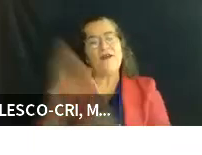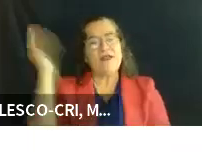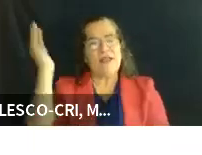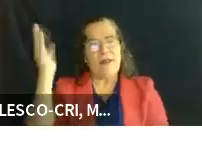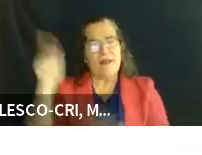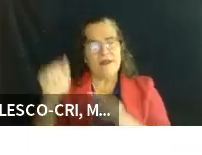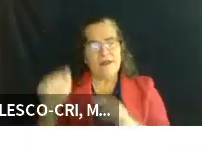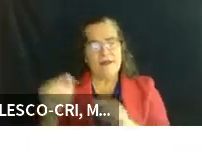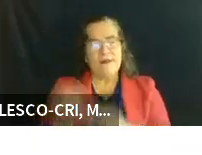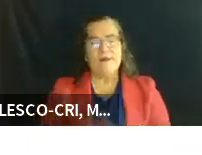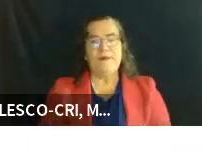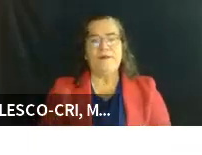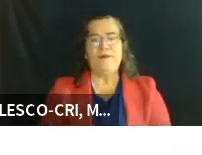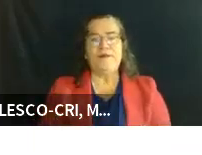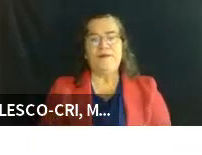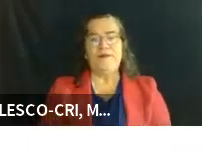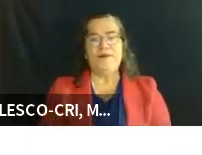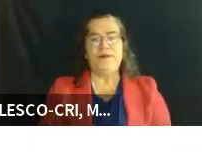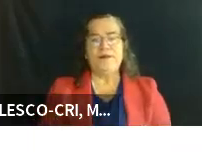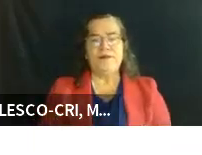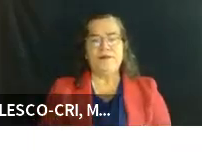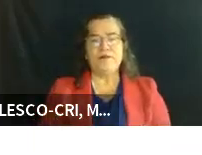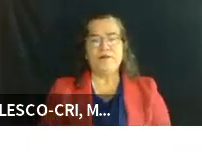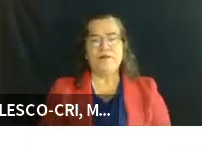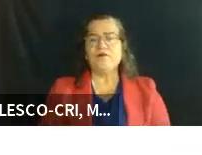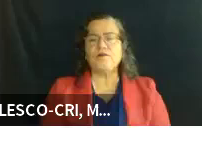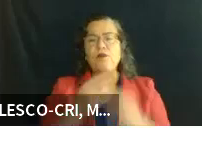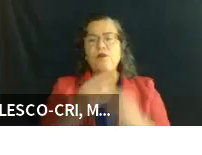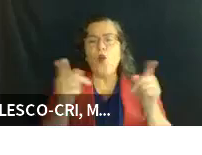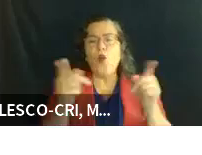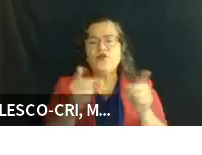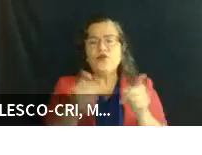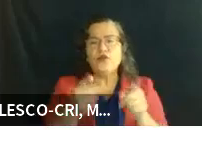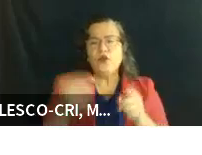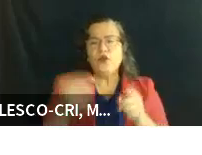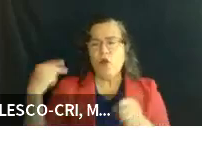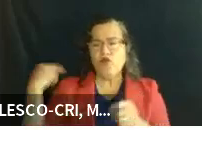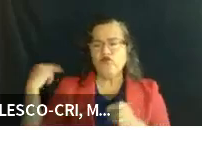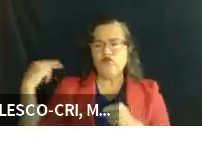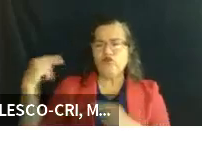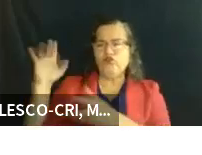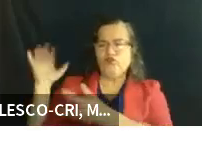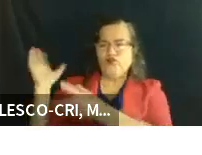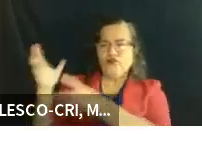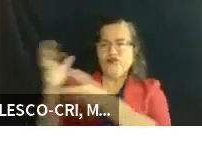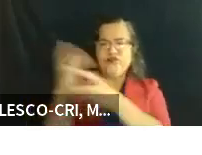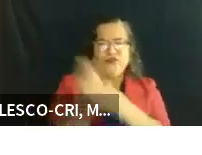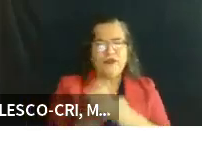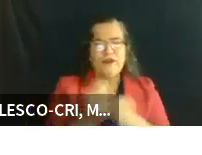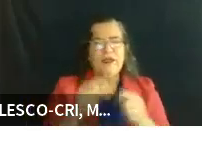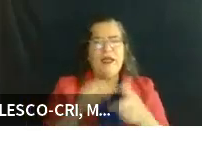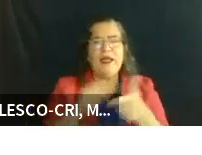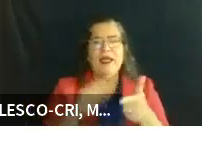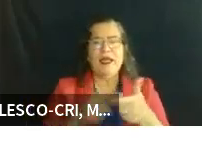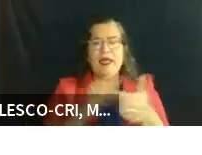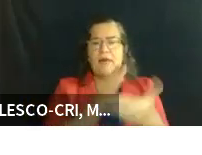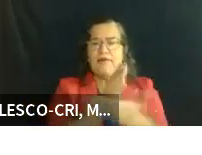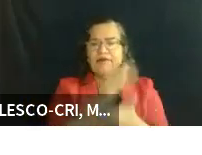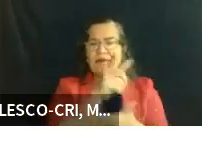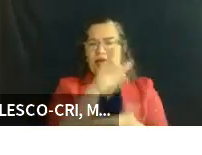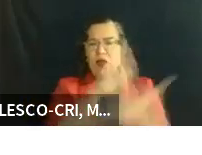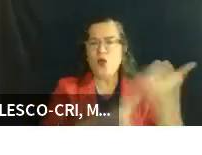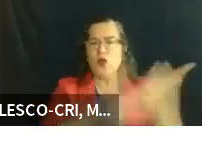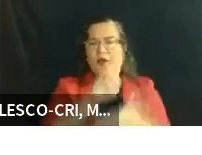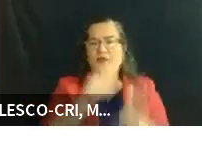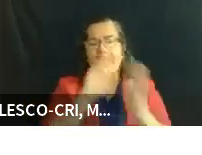presentación. Voy a hacer una breve reseña de algunos de los desafíos y oportunidades que interpelan a la universidad en el diseño